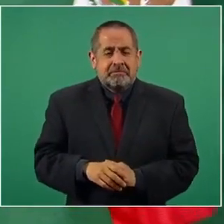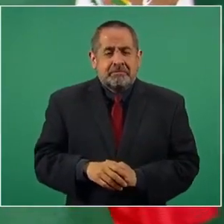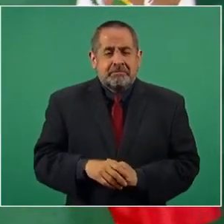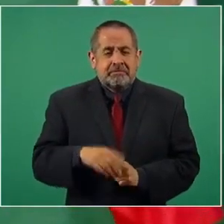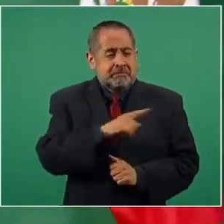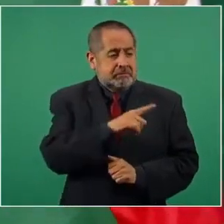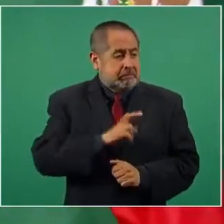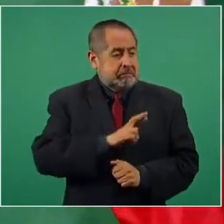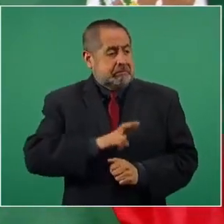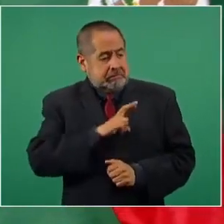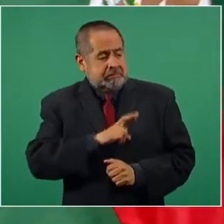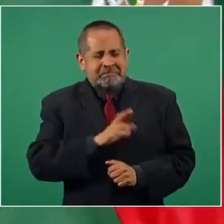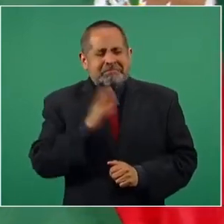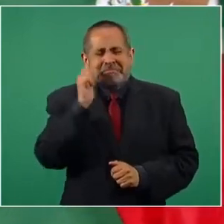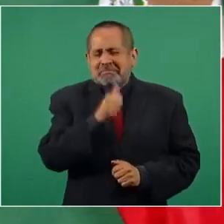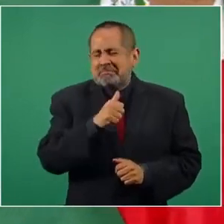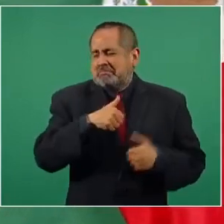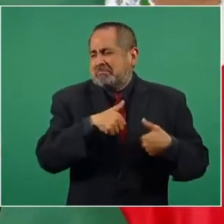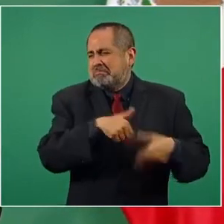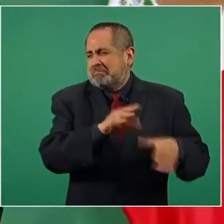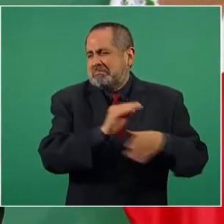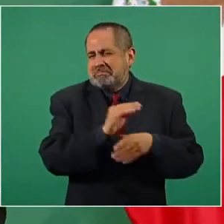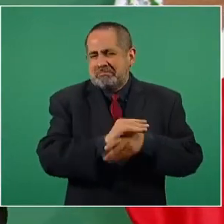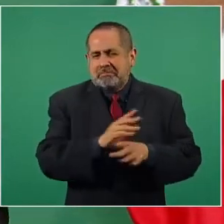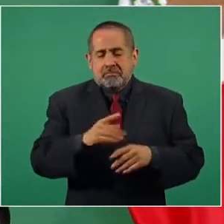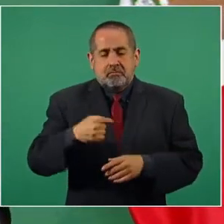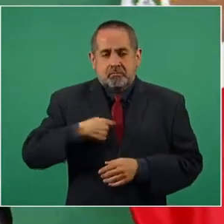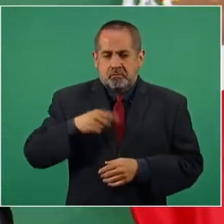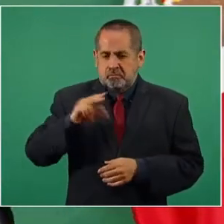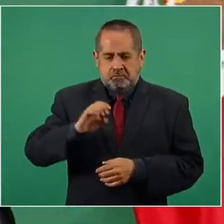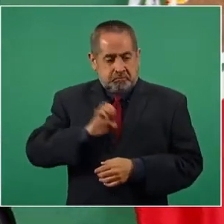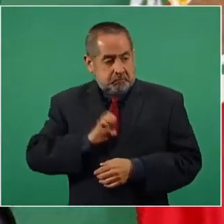no le guardo ningún rencor. Yo no odio,